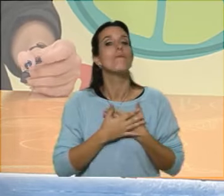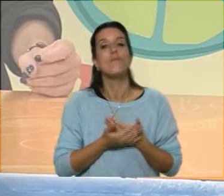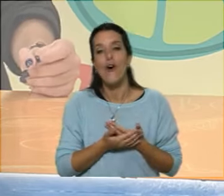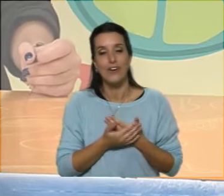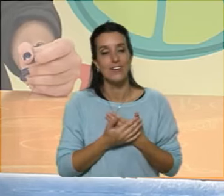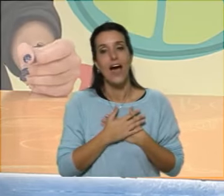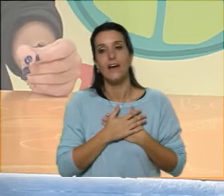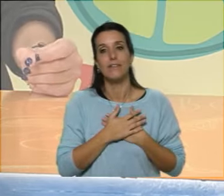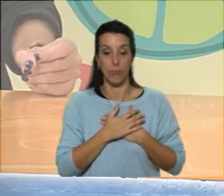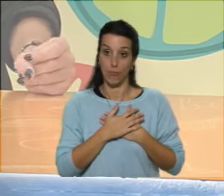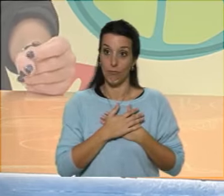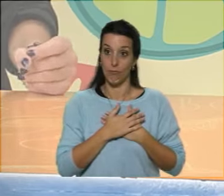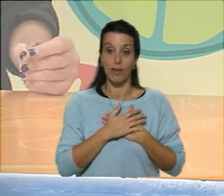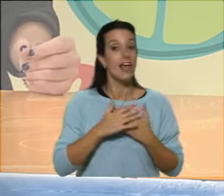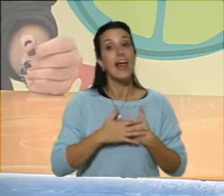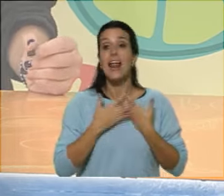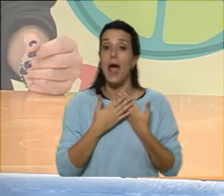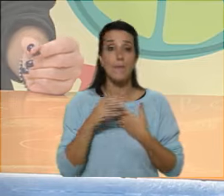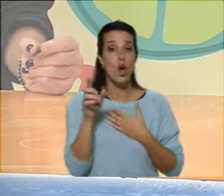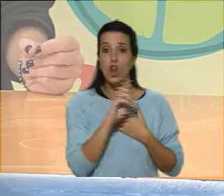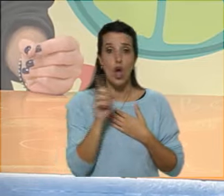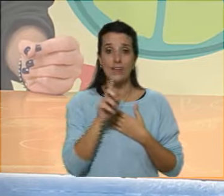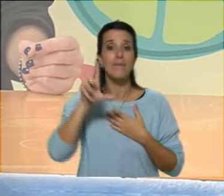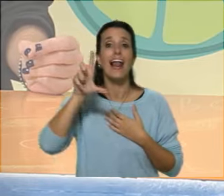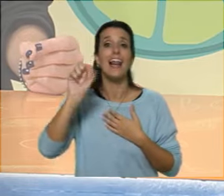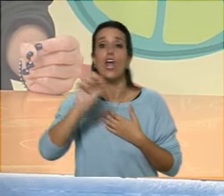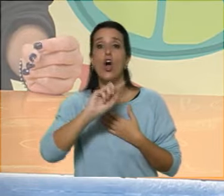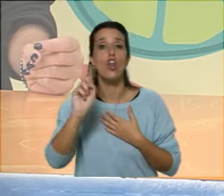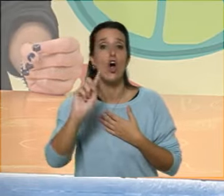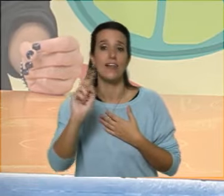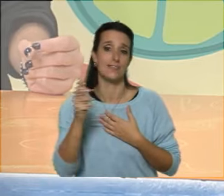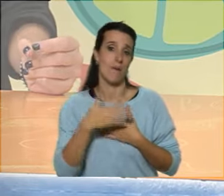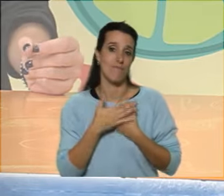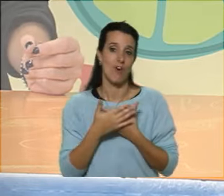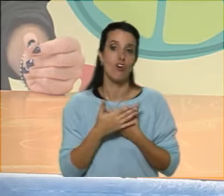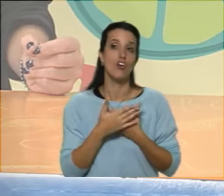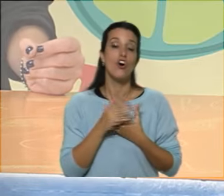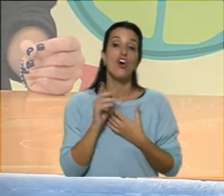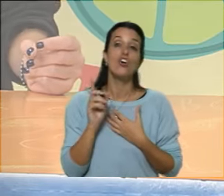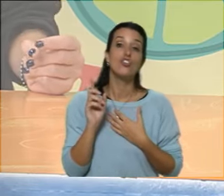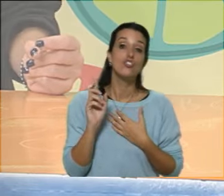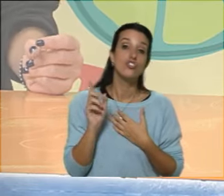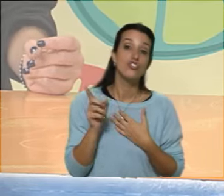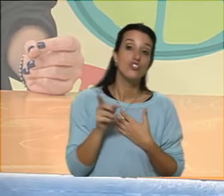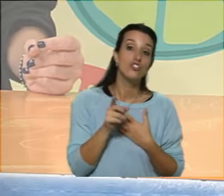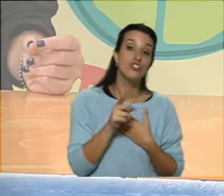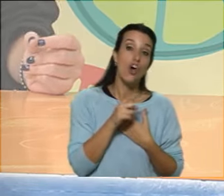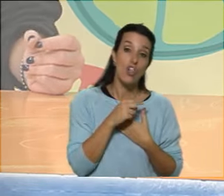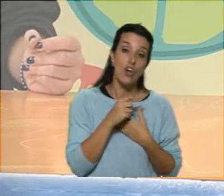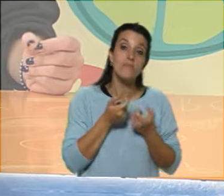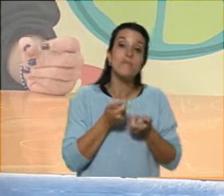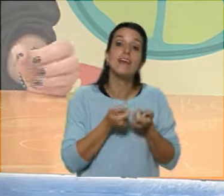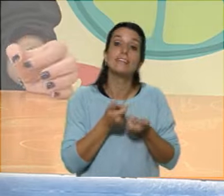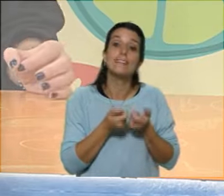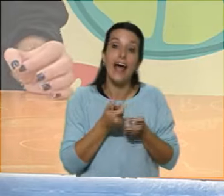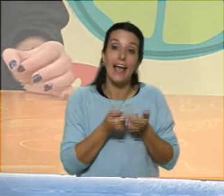es... ¡Ay! ¿Qué el pasó? Amor no es para el señor Lorenzo. ¿Capaz que no? Todos mis sutiles